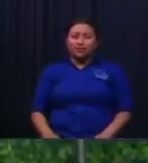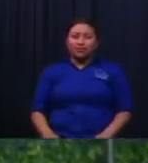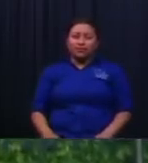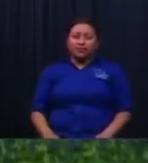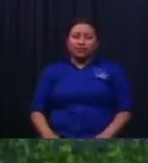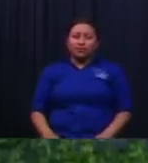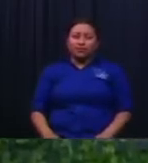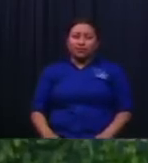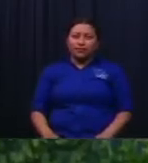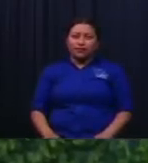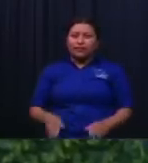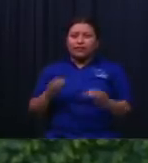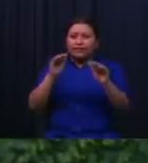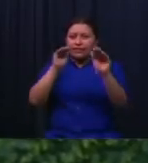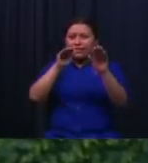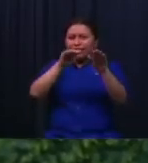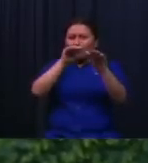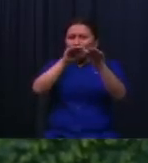Se pone feo, hermano.